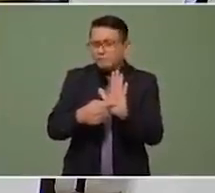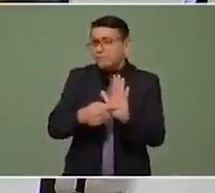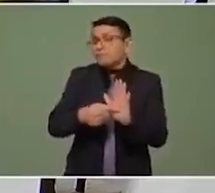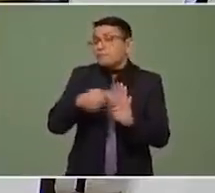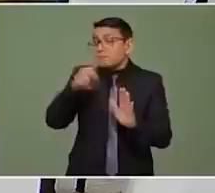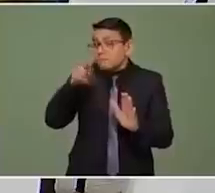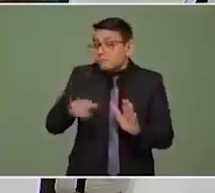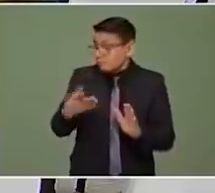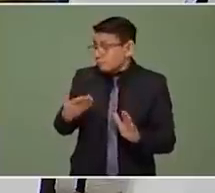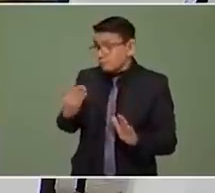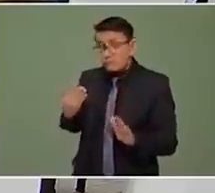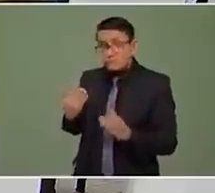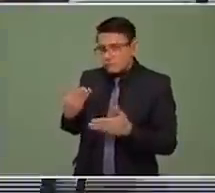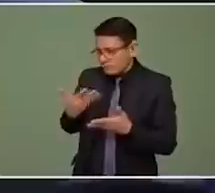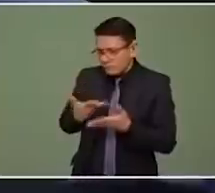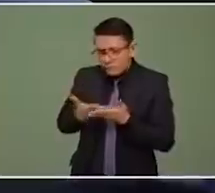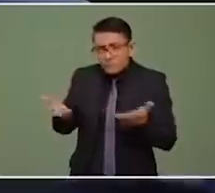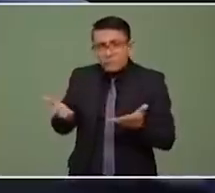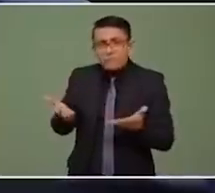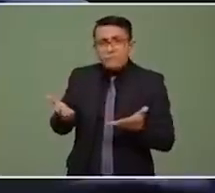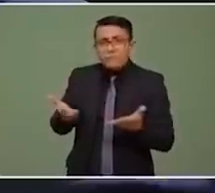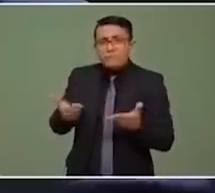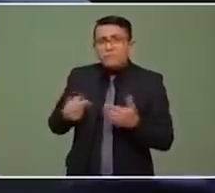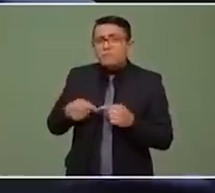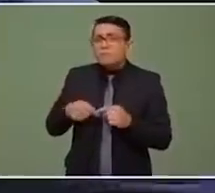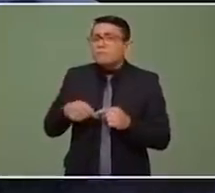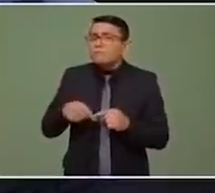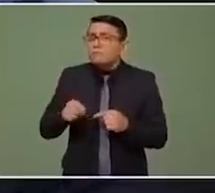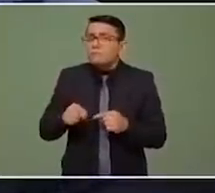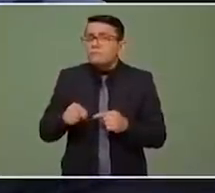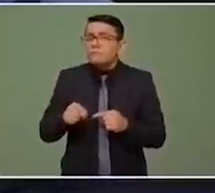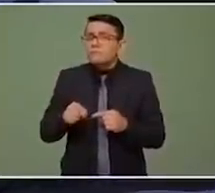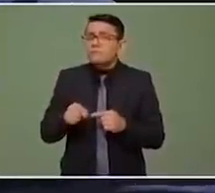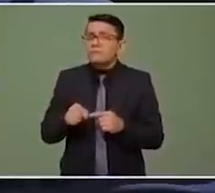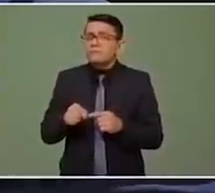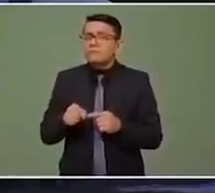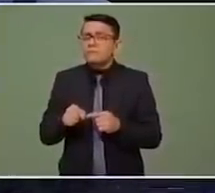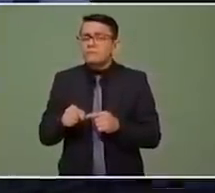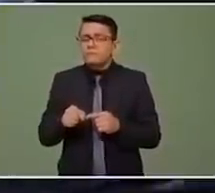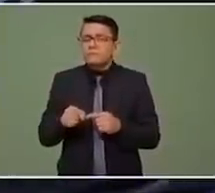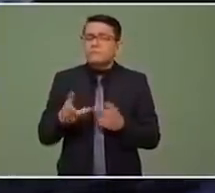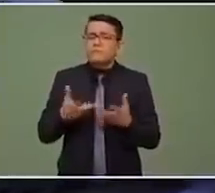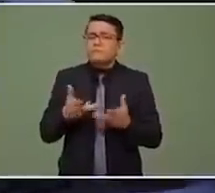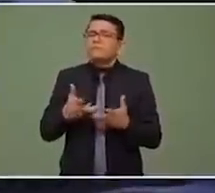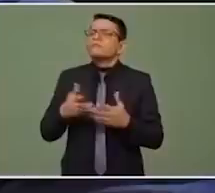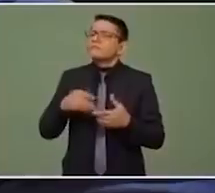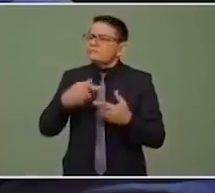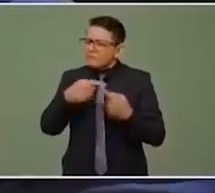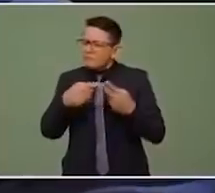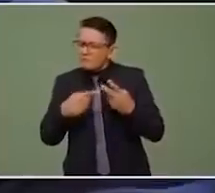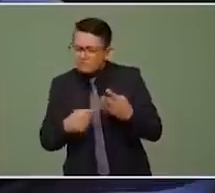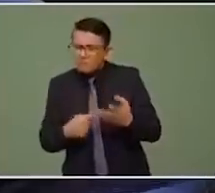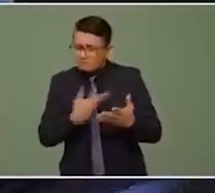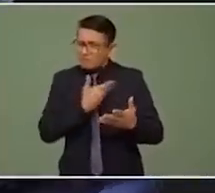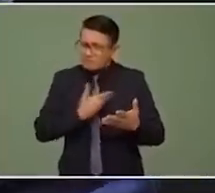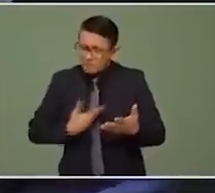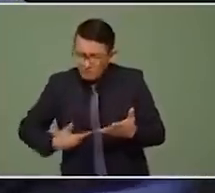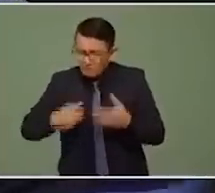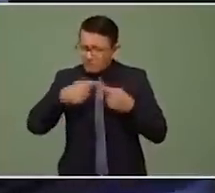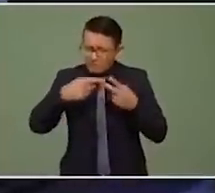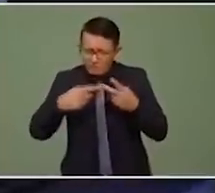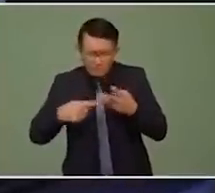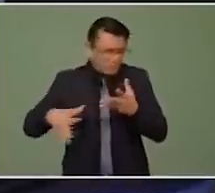actualmente el gobierno federal el titular del ejecutivo el presidente de la república solo